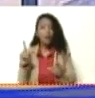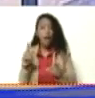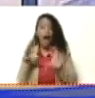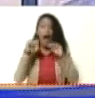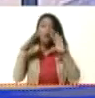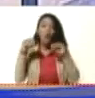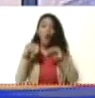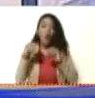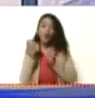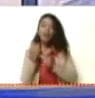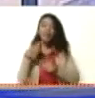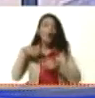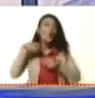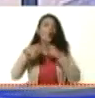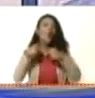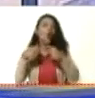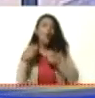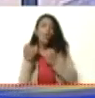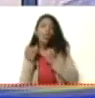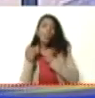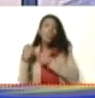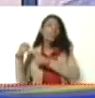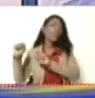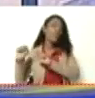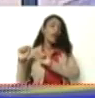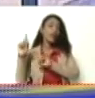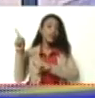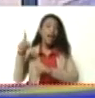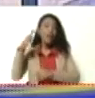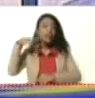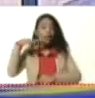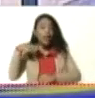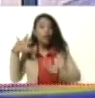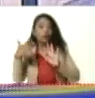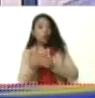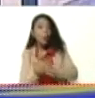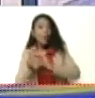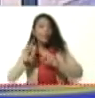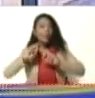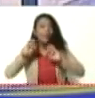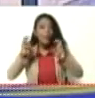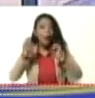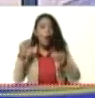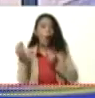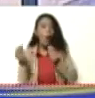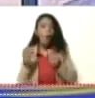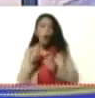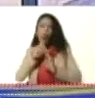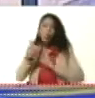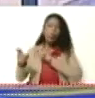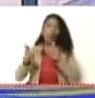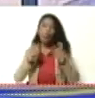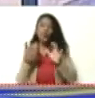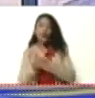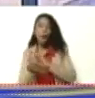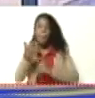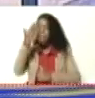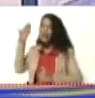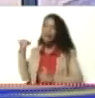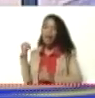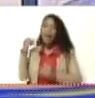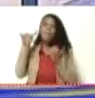racismo y las secuelas del racismo en la historia, pasada y presente. Habló